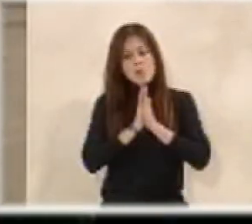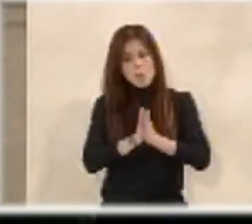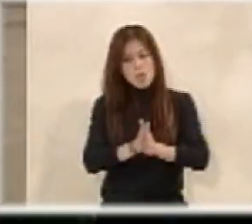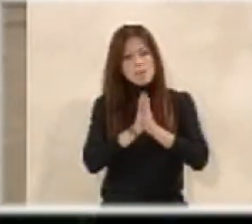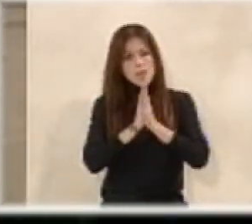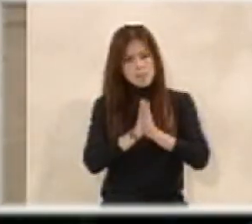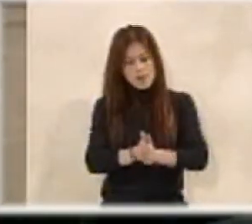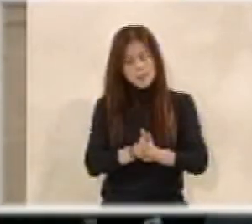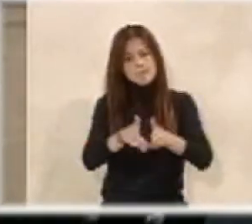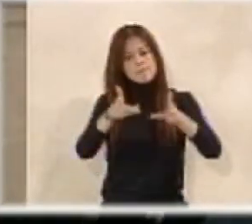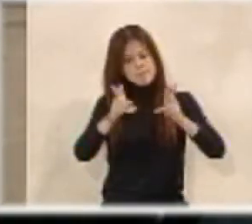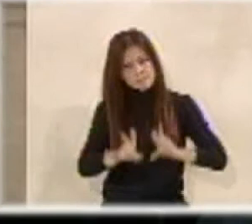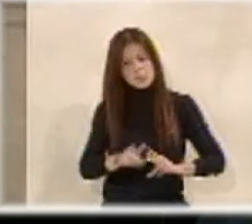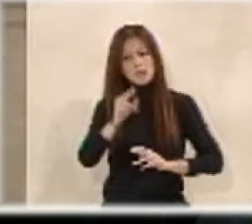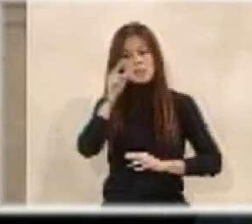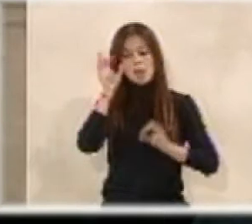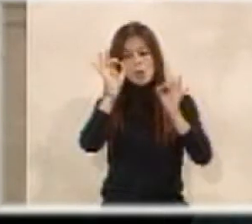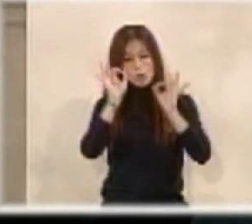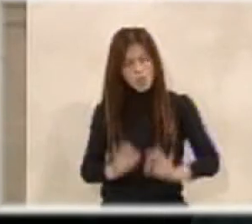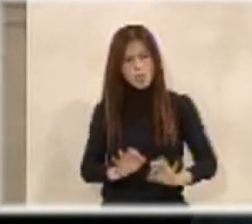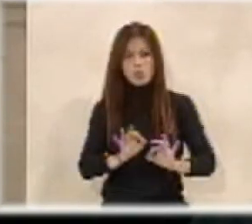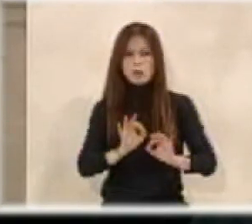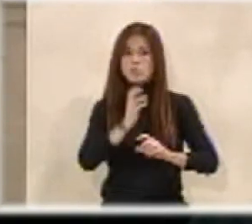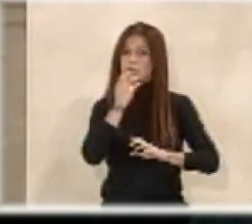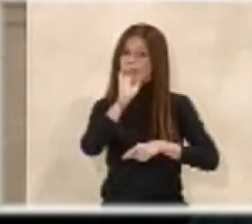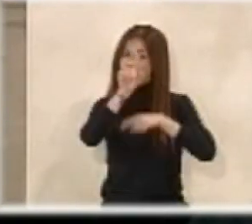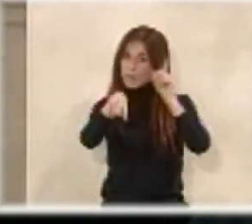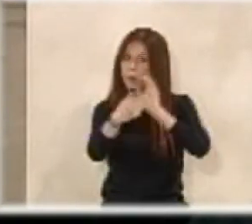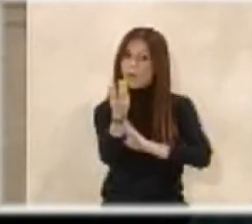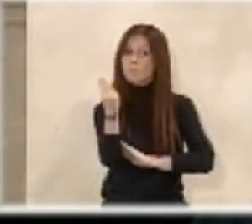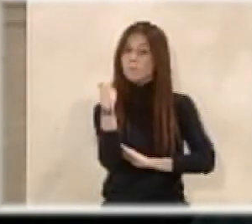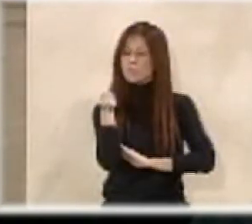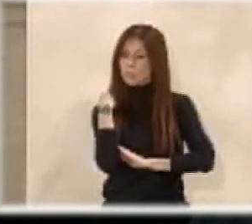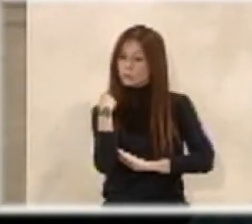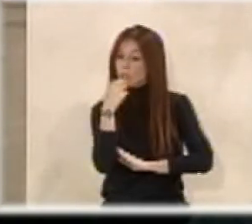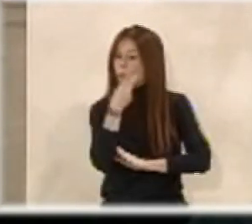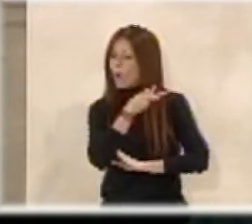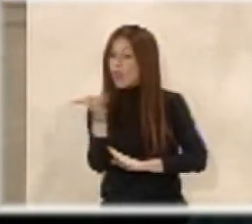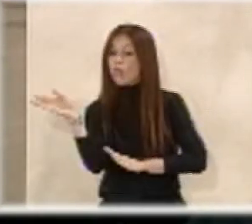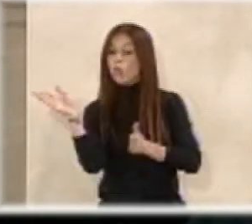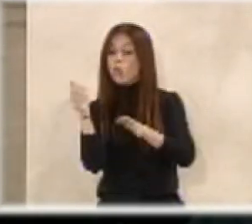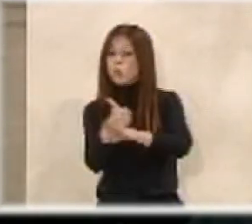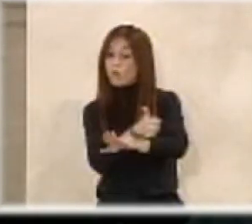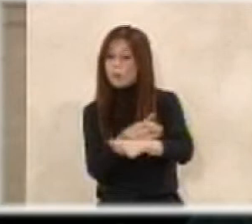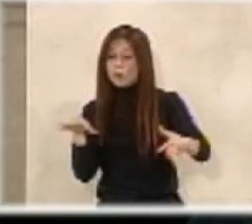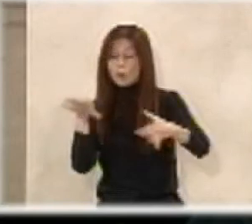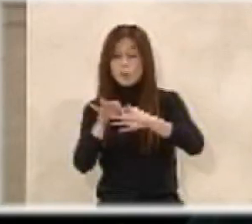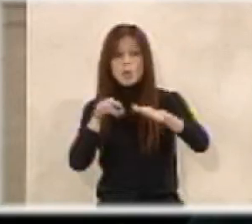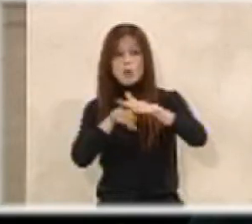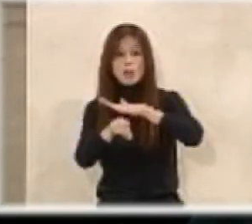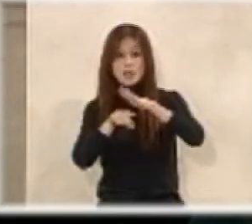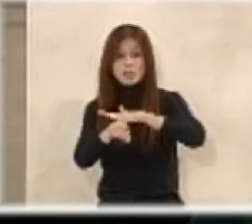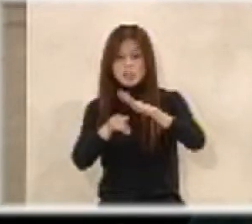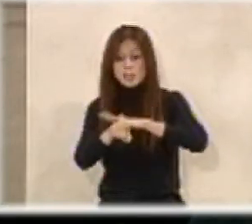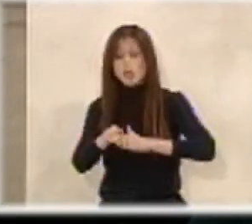por favor, le pido que mantenga la forma y la educación. Cuando ustedes pregunten, igual que han hecho el resto de ciudadanos, preguntas que tengan que ver con la gestión municipal y las presenten